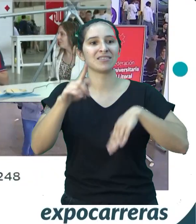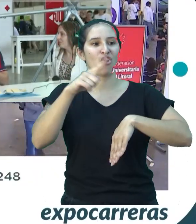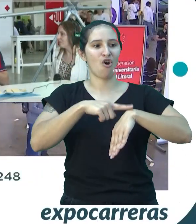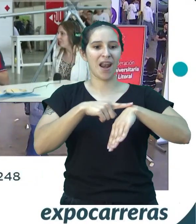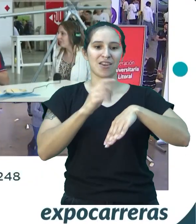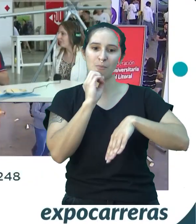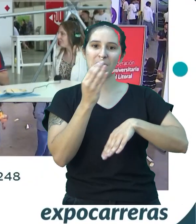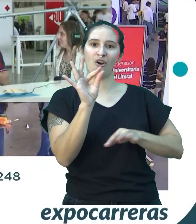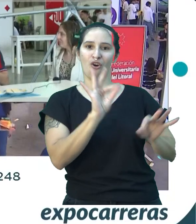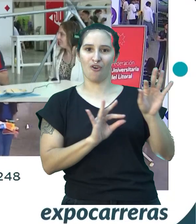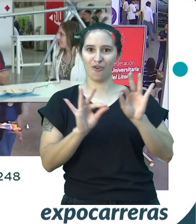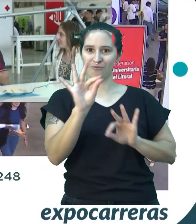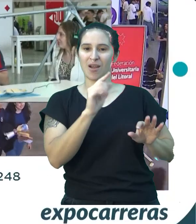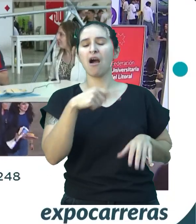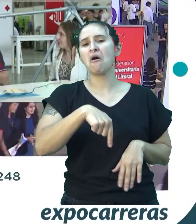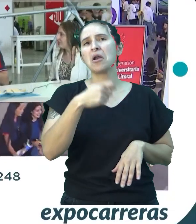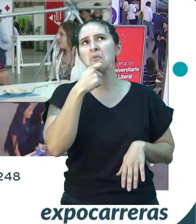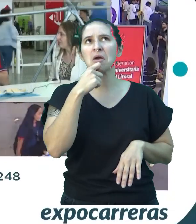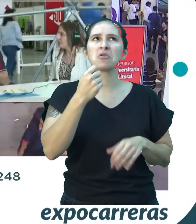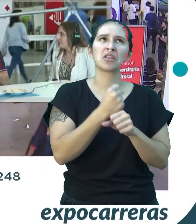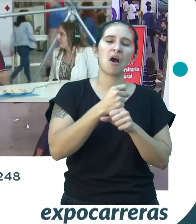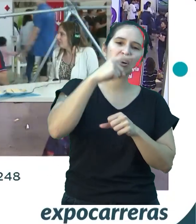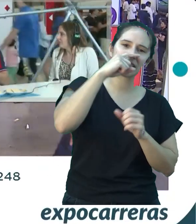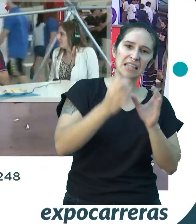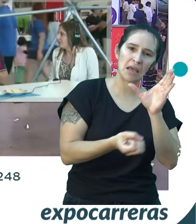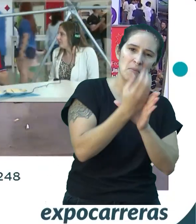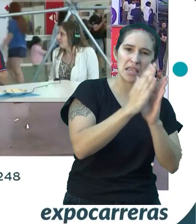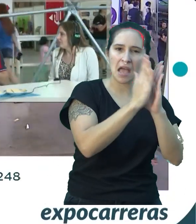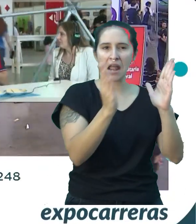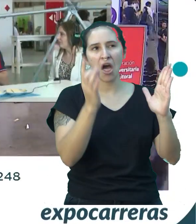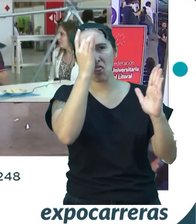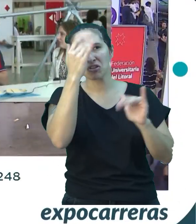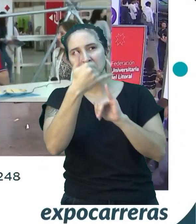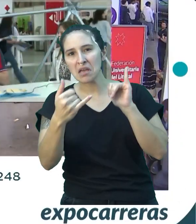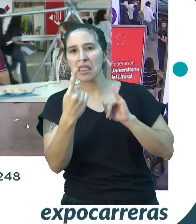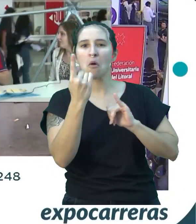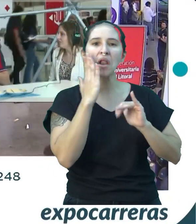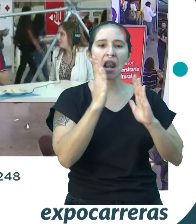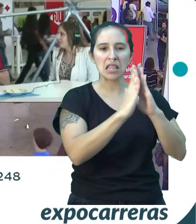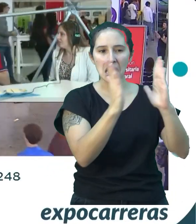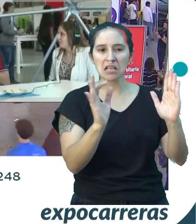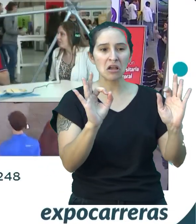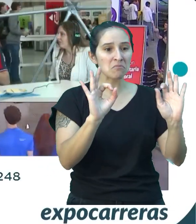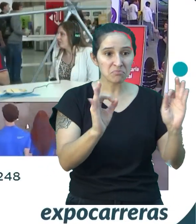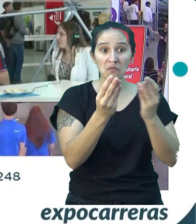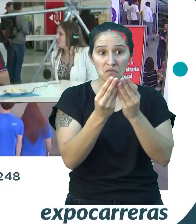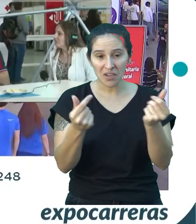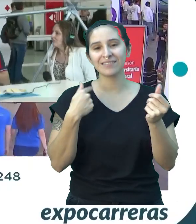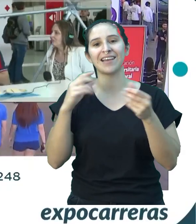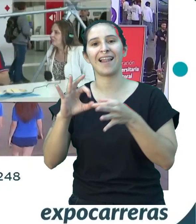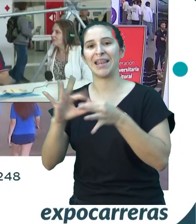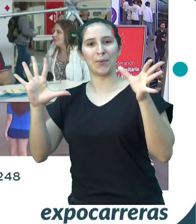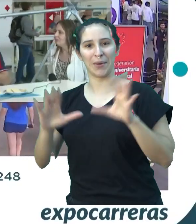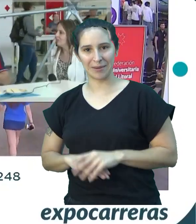ahora suelo trabajar, por ejemplo, de las 7 de la mañana hasta las 2 y media, 1, ahí corto y ya tengo el resto del día libre. Caro, bueno, quienes